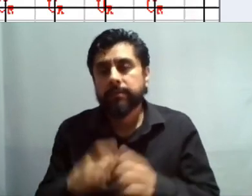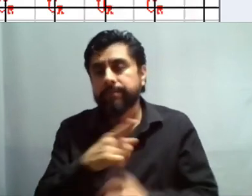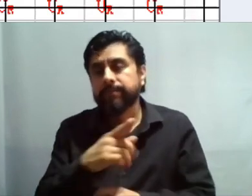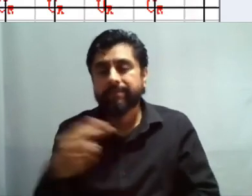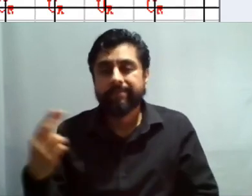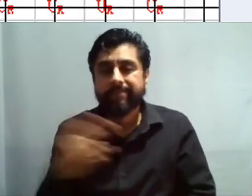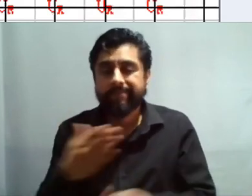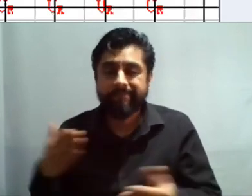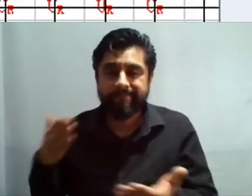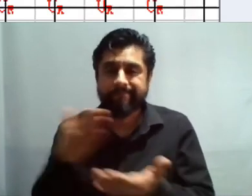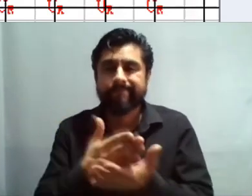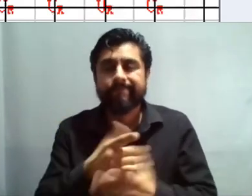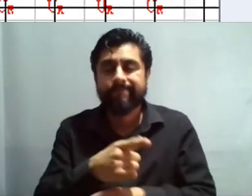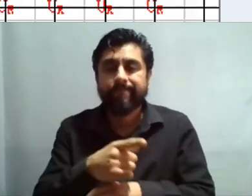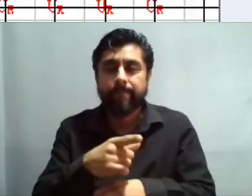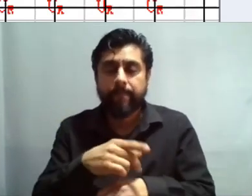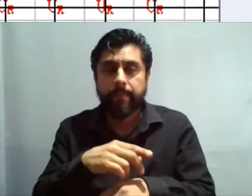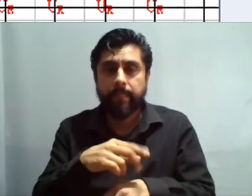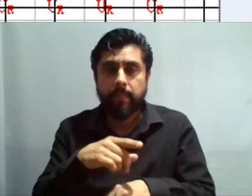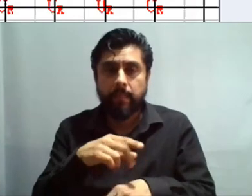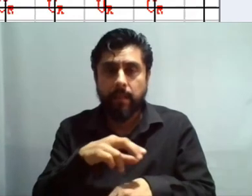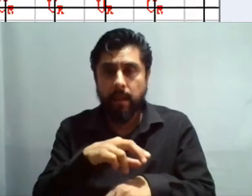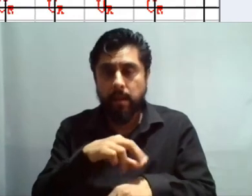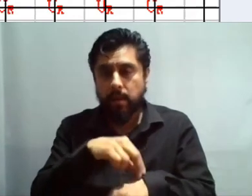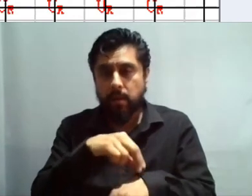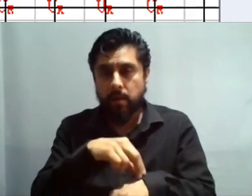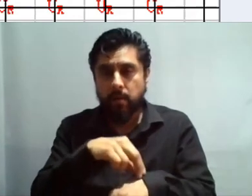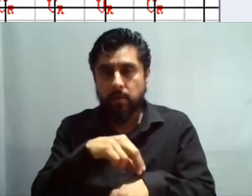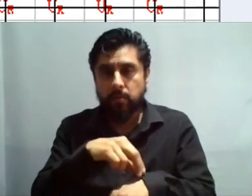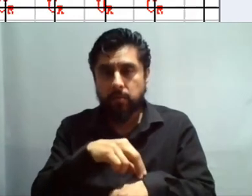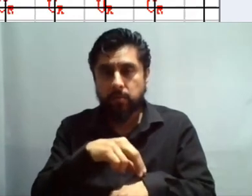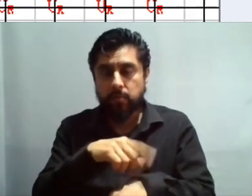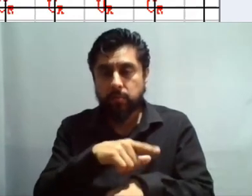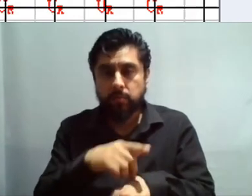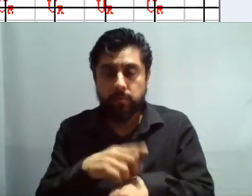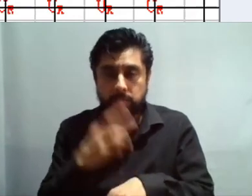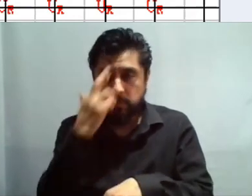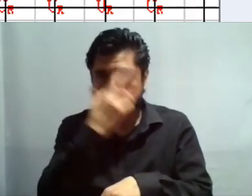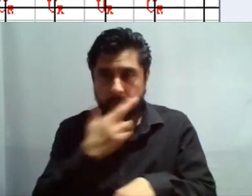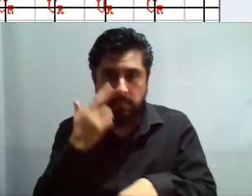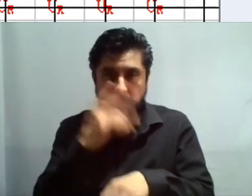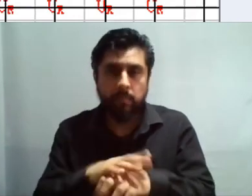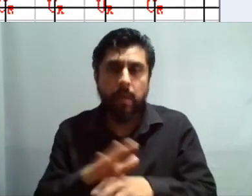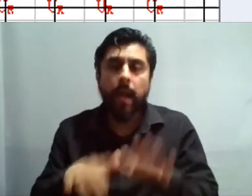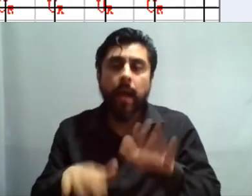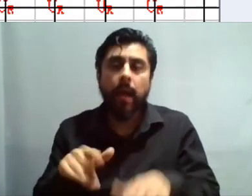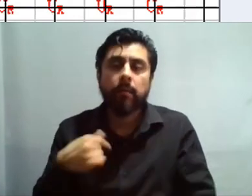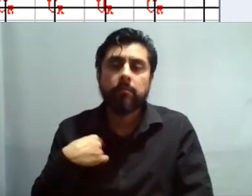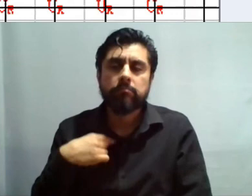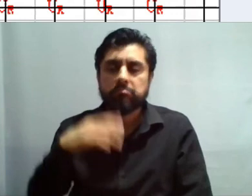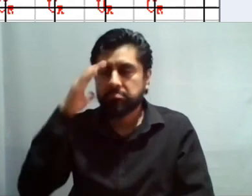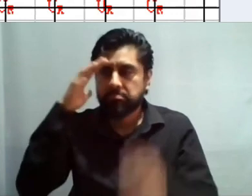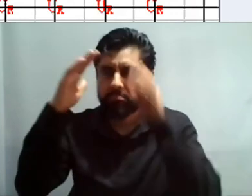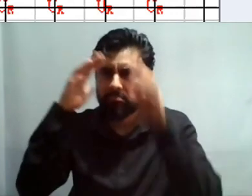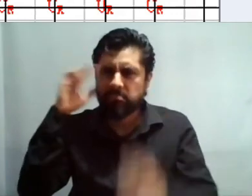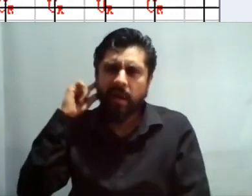A veces se retrasa un poco la atención y se va al médico general o no se va al médico pensando que era un tapón de cerilla. Y ya cuando